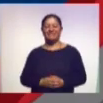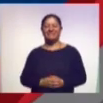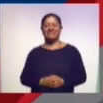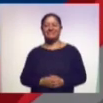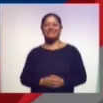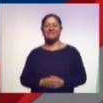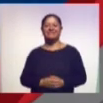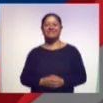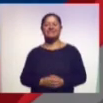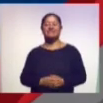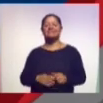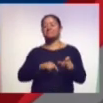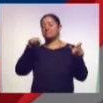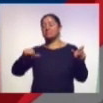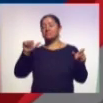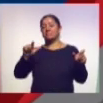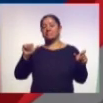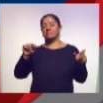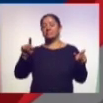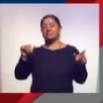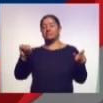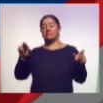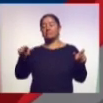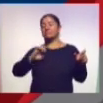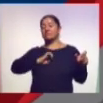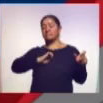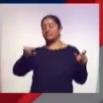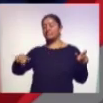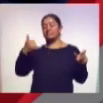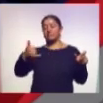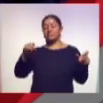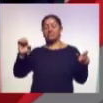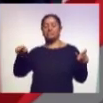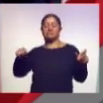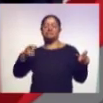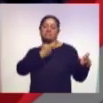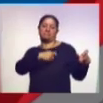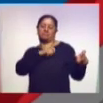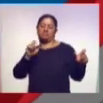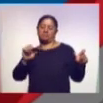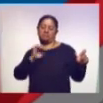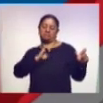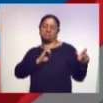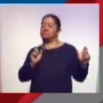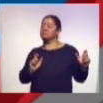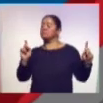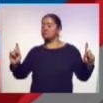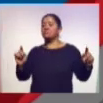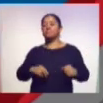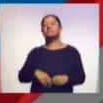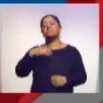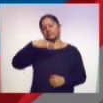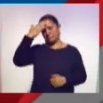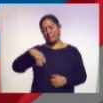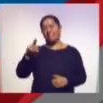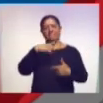Al-Assad, que dirige un excampeón del mundo español, Xavi Hernández. Y bueno, pues a propósito, pues sabemos que las estadísticas no juegan, pero hay que